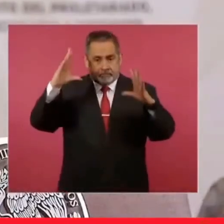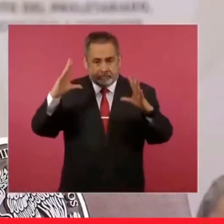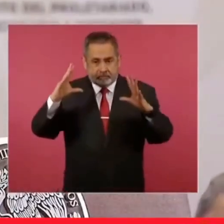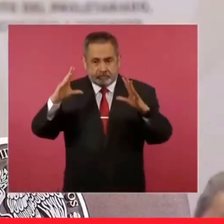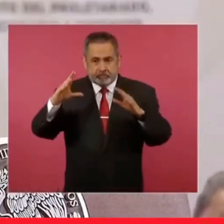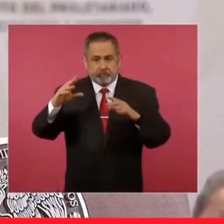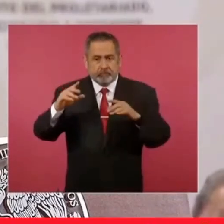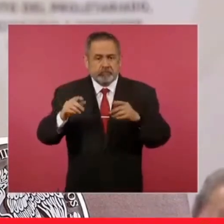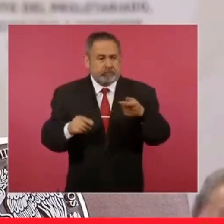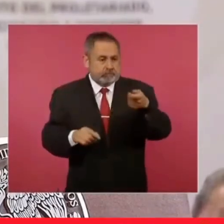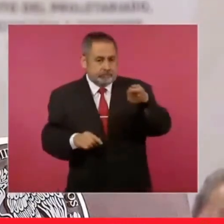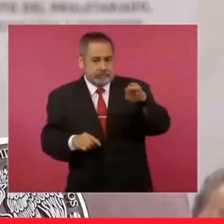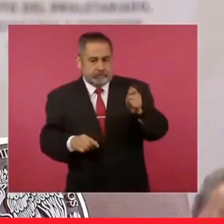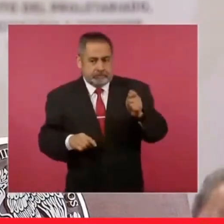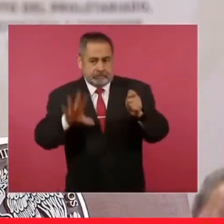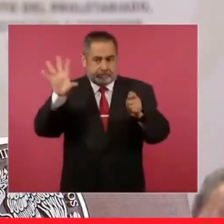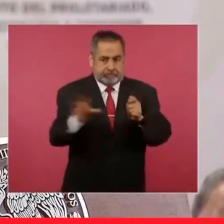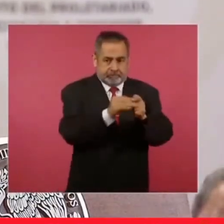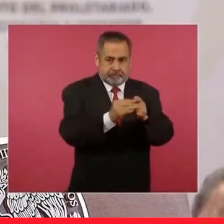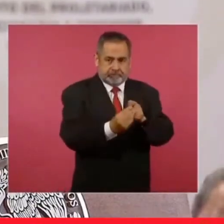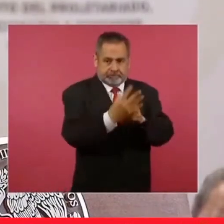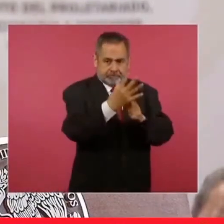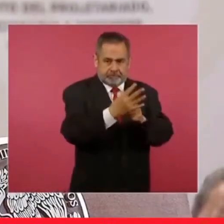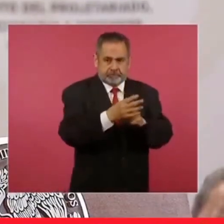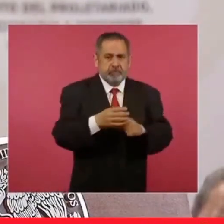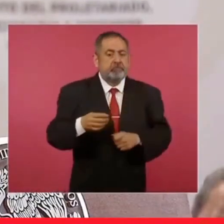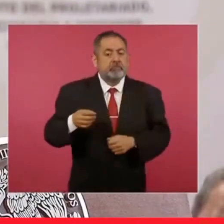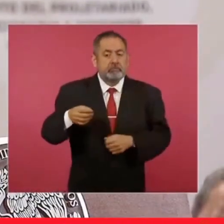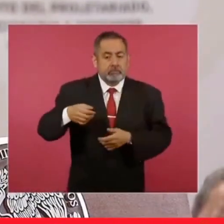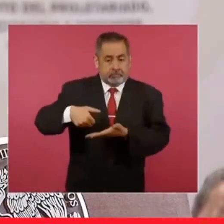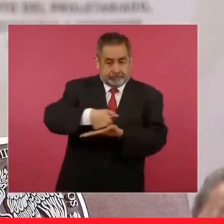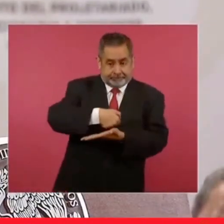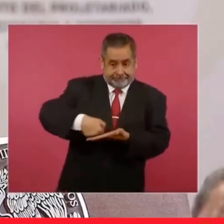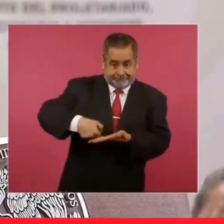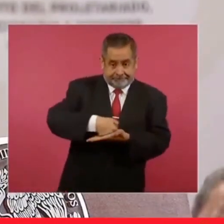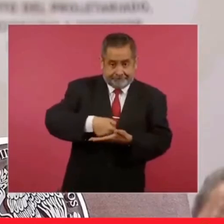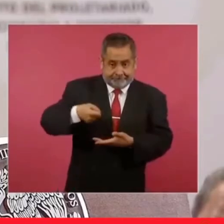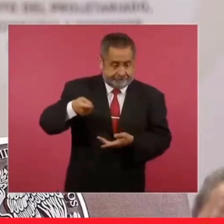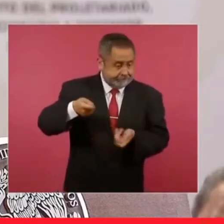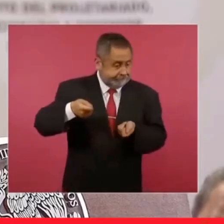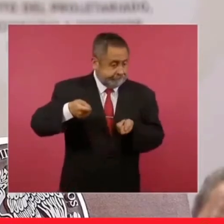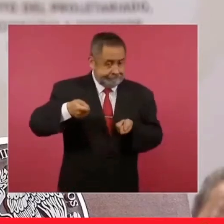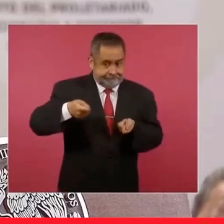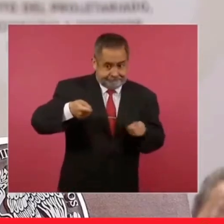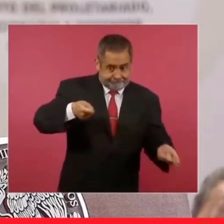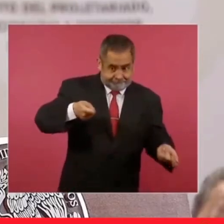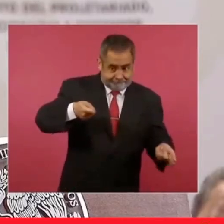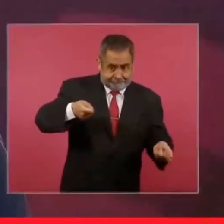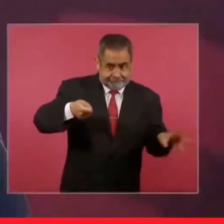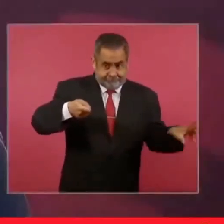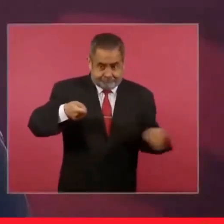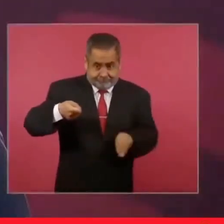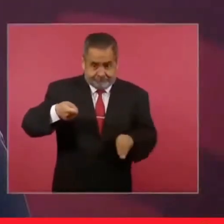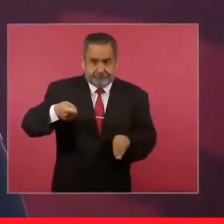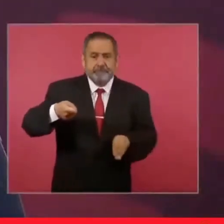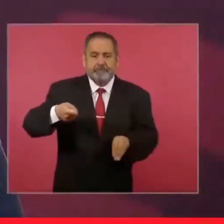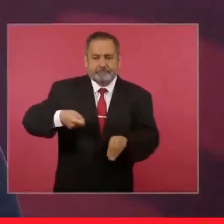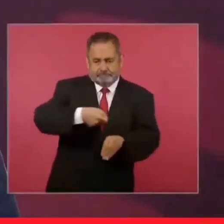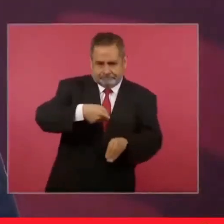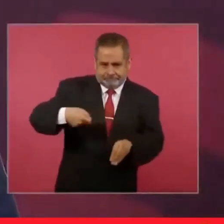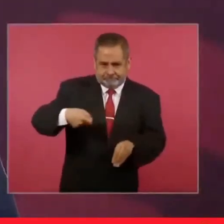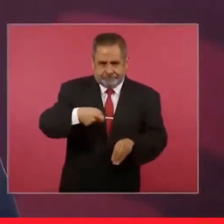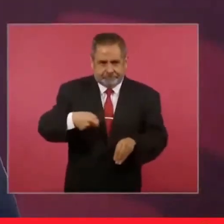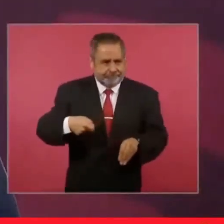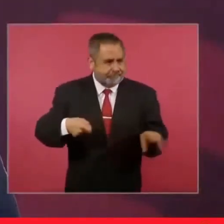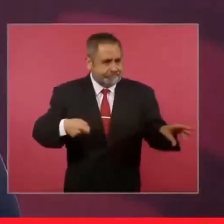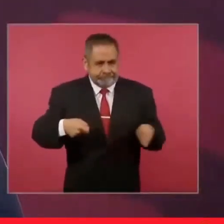disponible. Prendemos una plancha y la electricidad está disponible. Esos montos de energía deben ser cubiertos